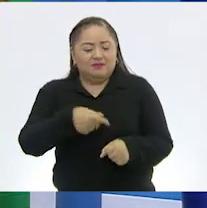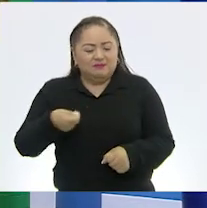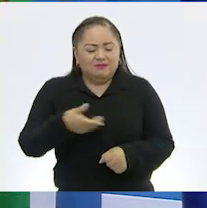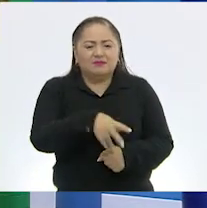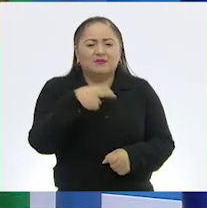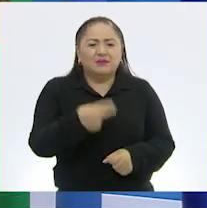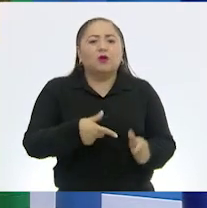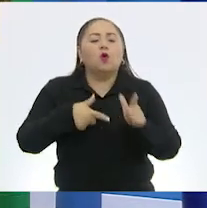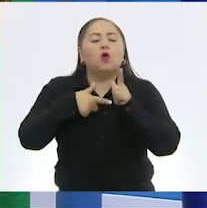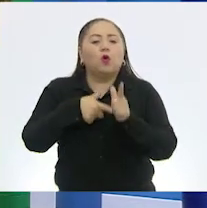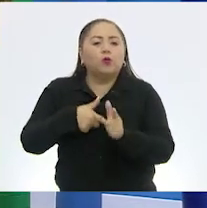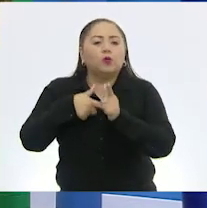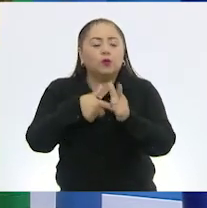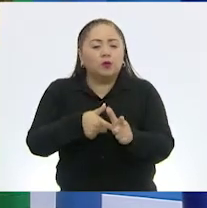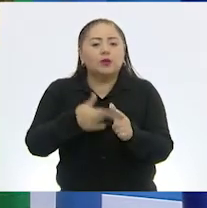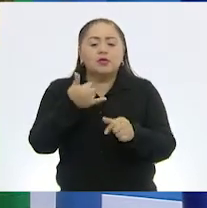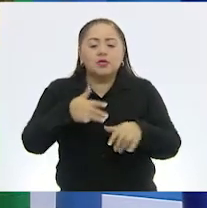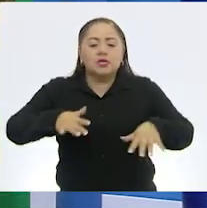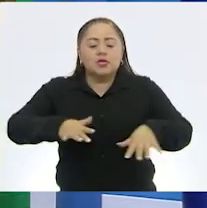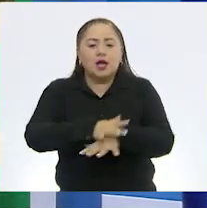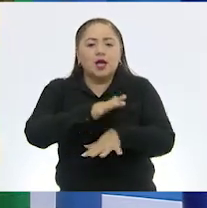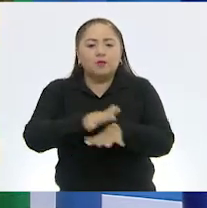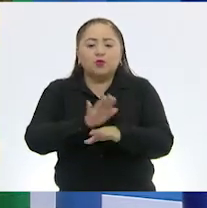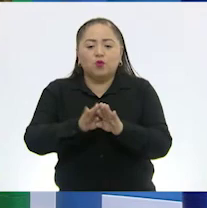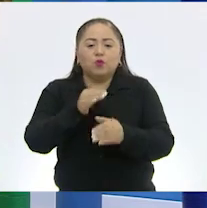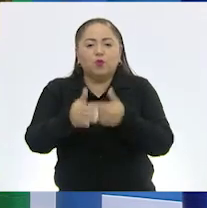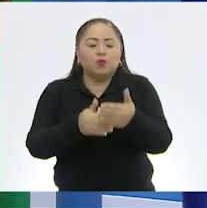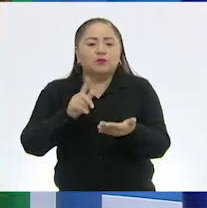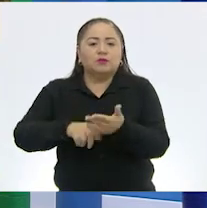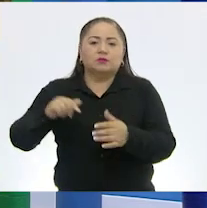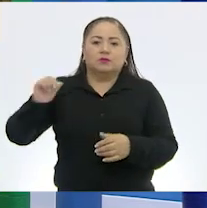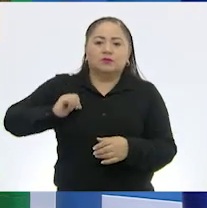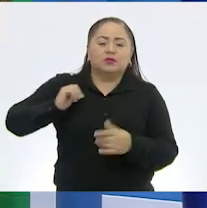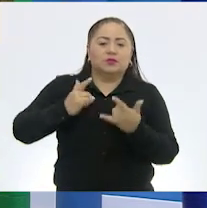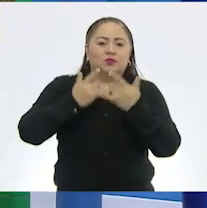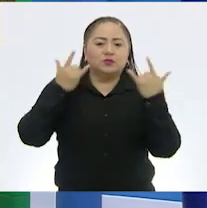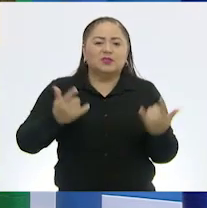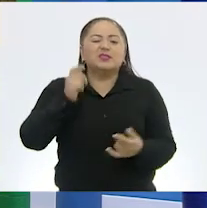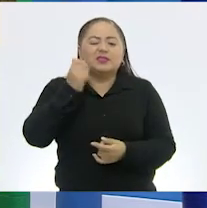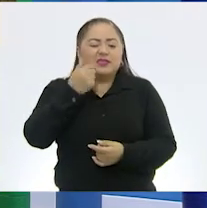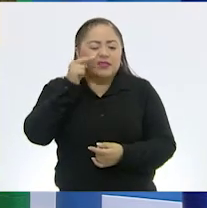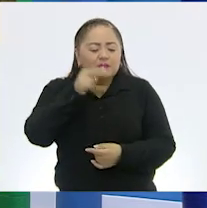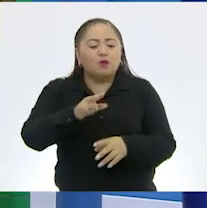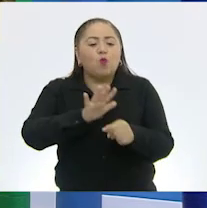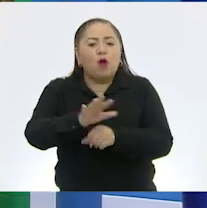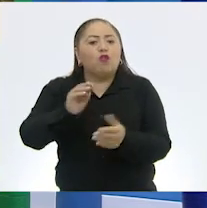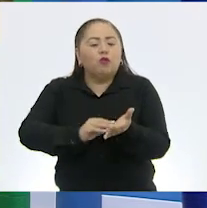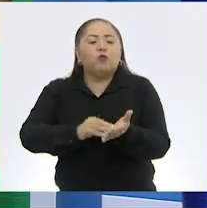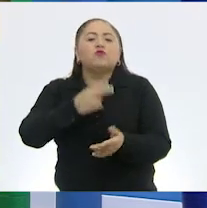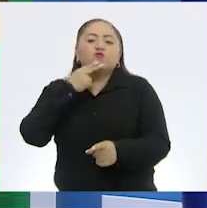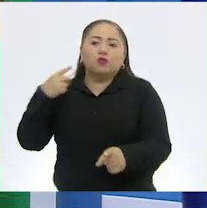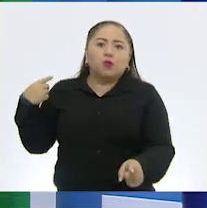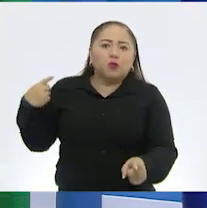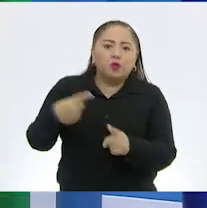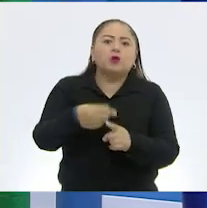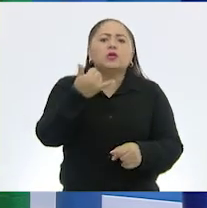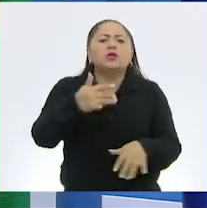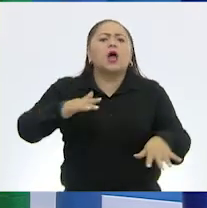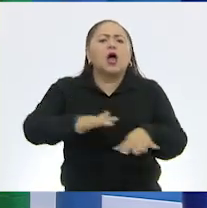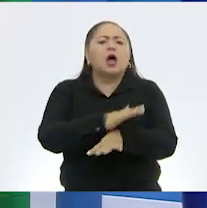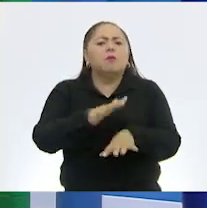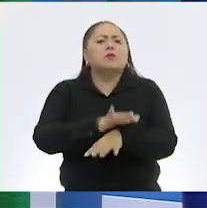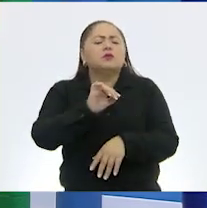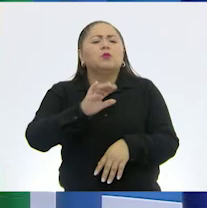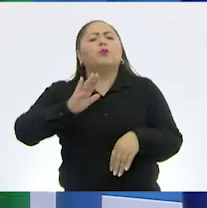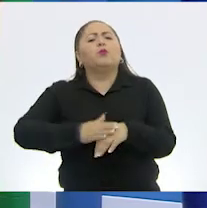continuidades y cambios en los procesos históricos. Se trata de ver qué permanece, qué cambia y por qué.